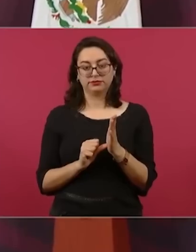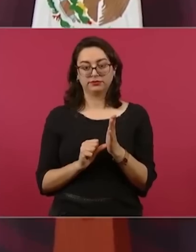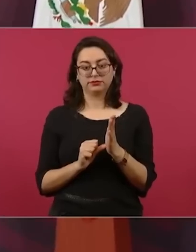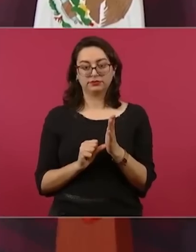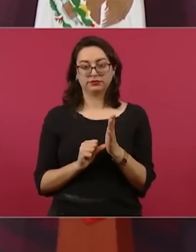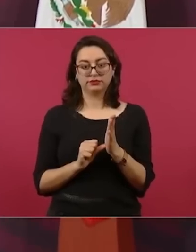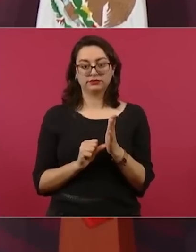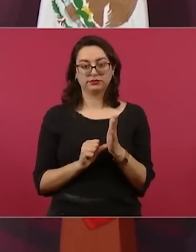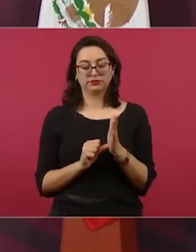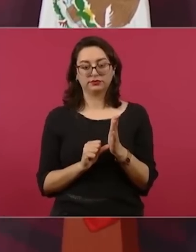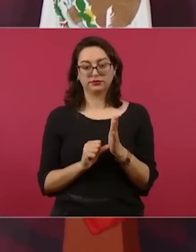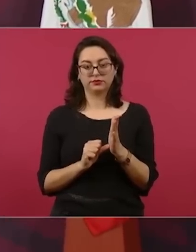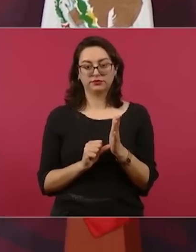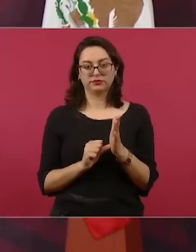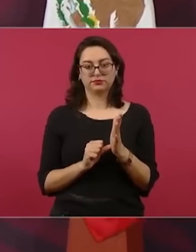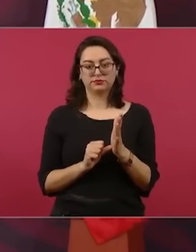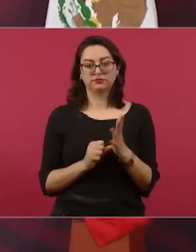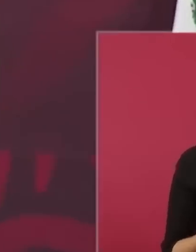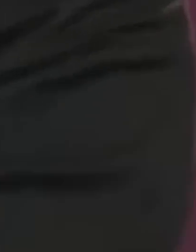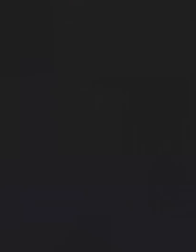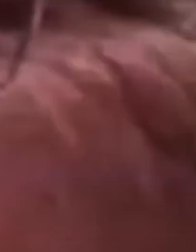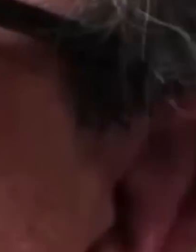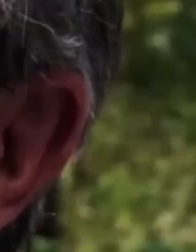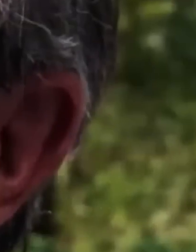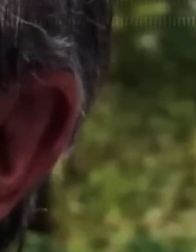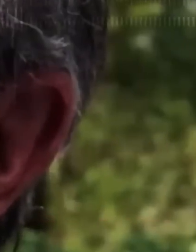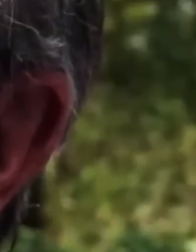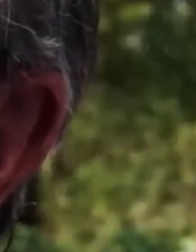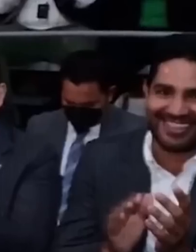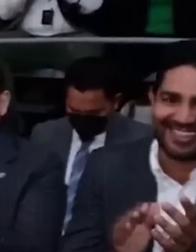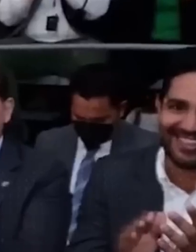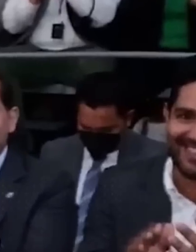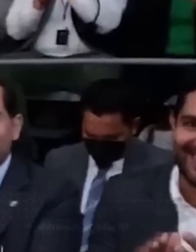a apostar a que se den otros cambios, ¿no?